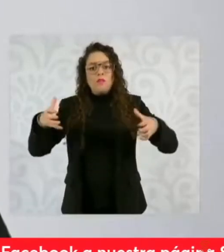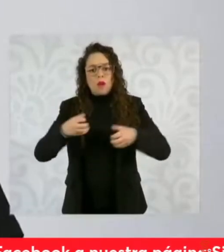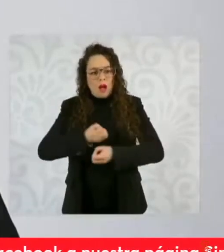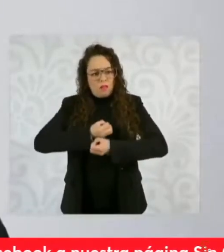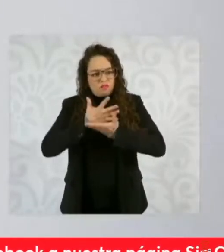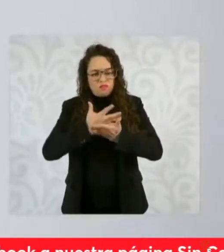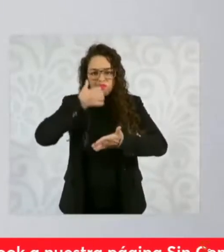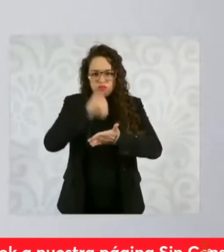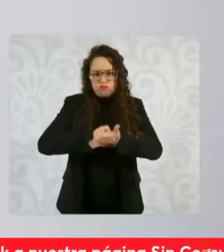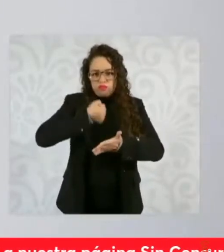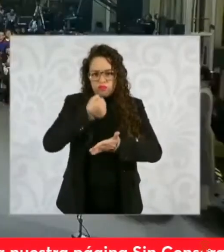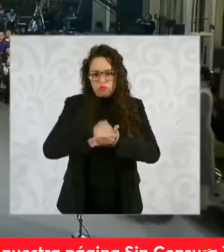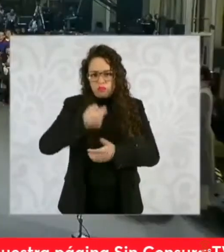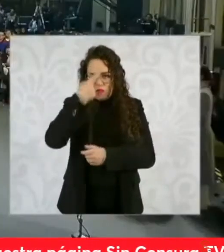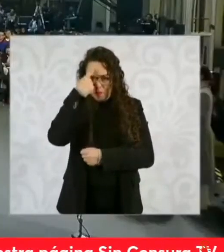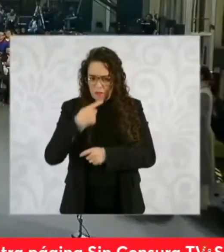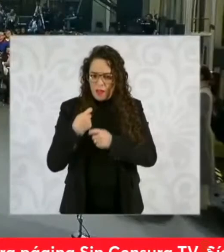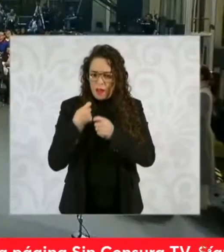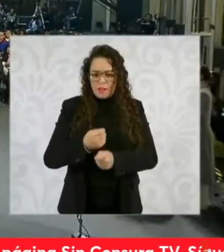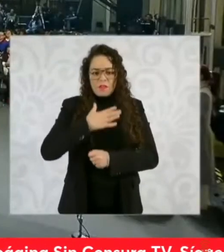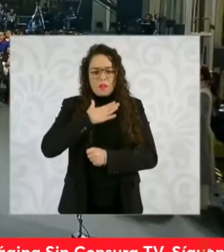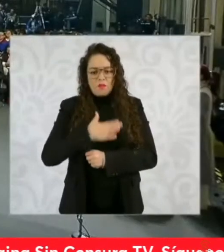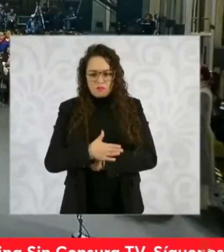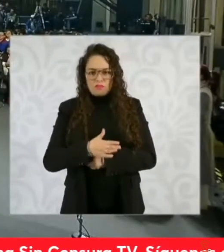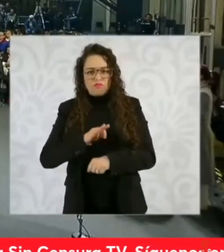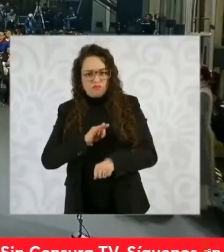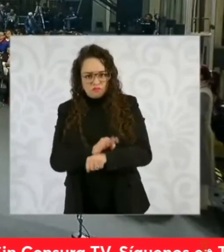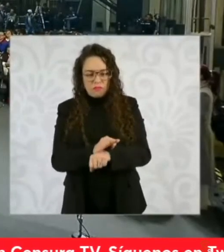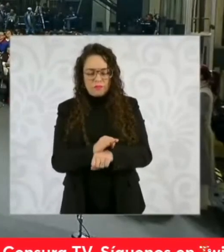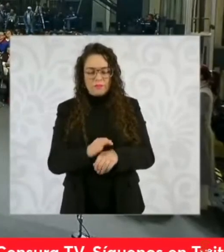estricta justicia. Es cuanto, Presidenta, y es un honor.